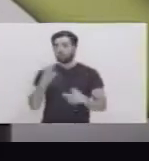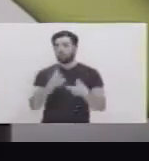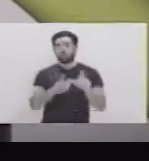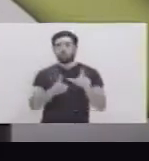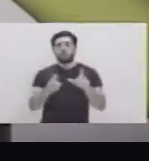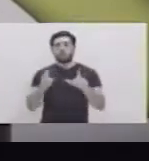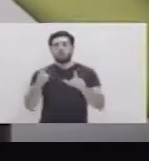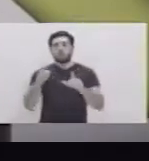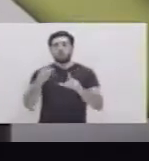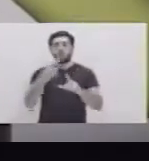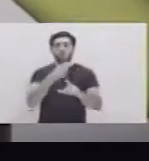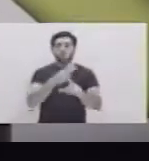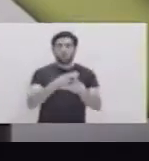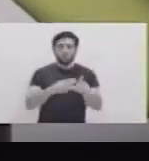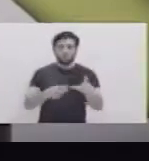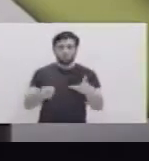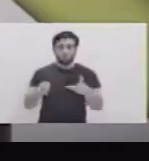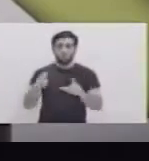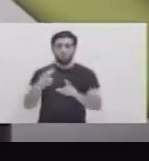Voy a cortar